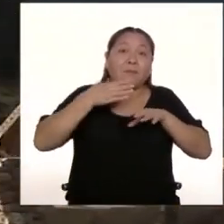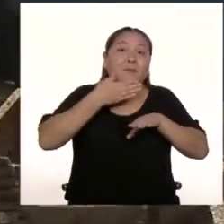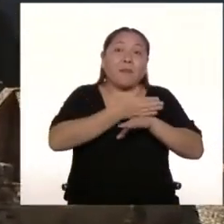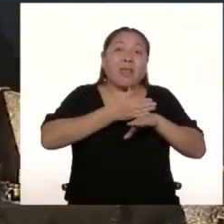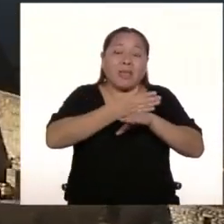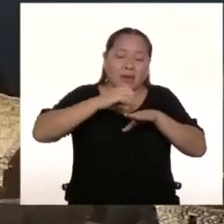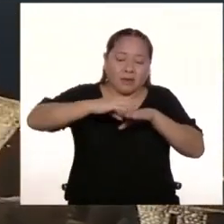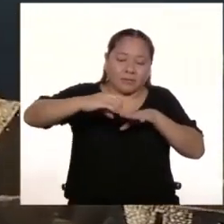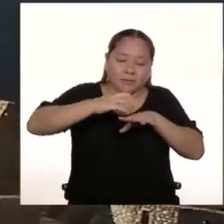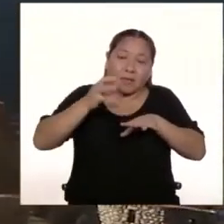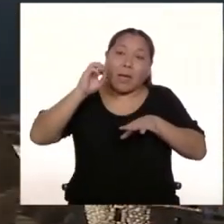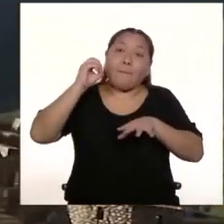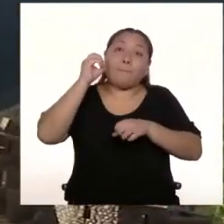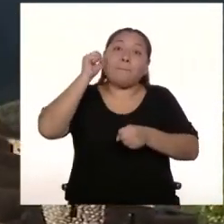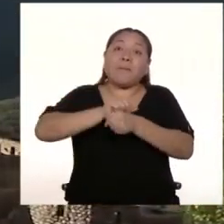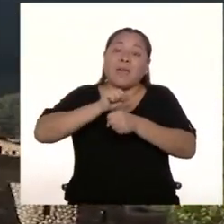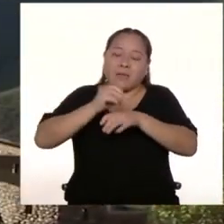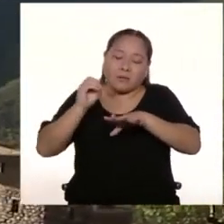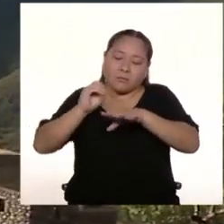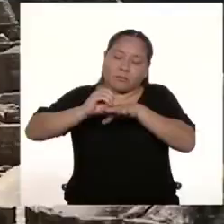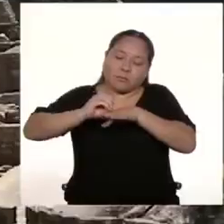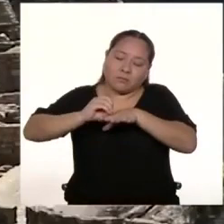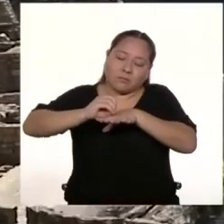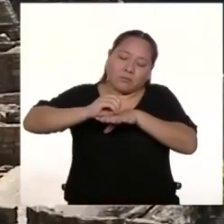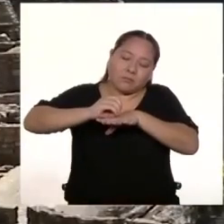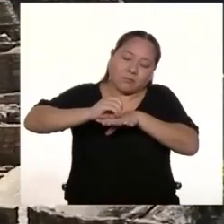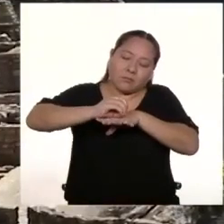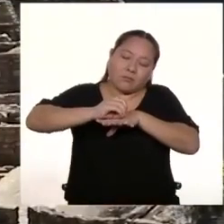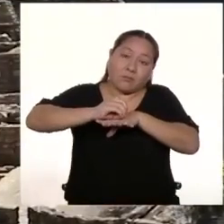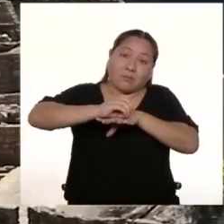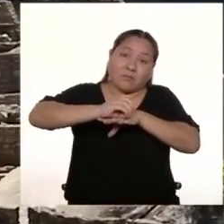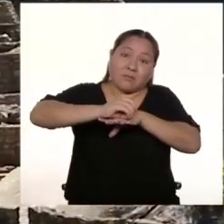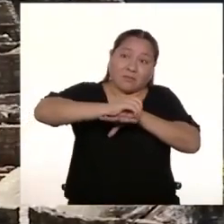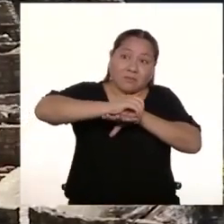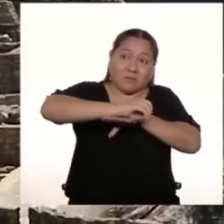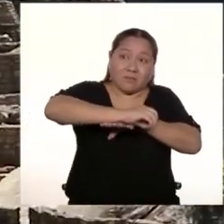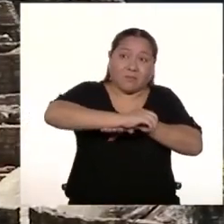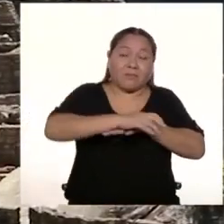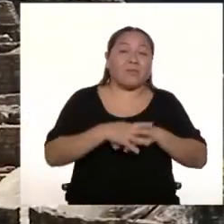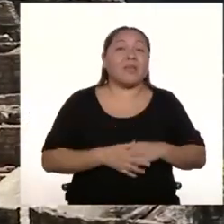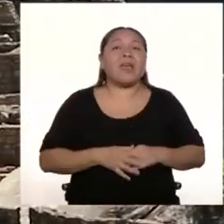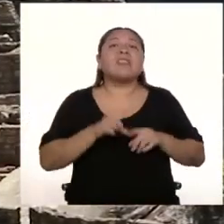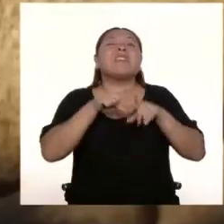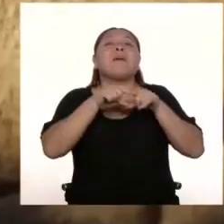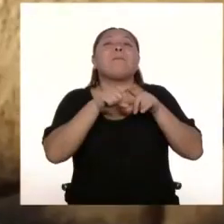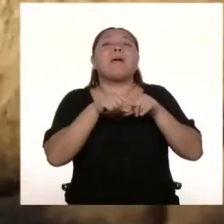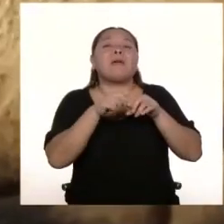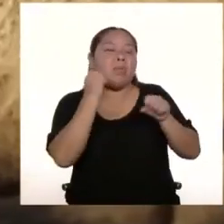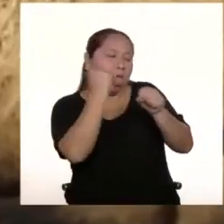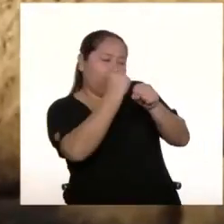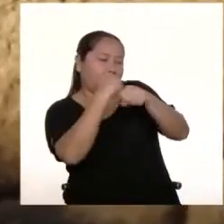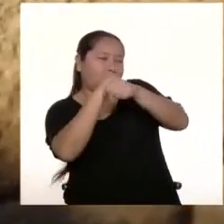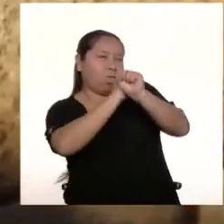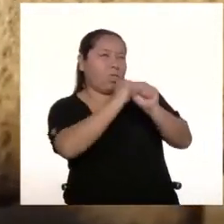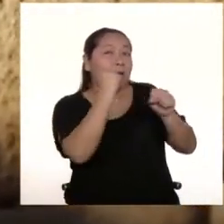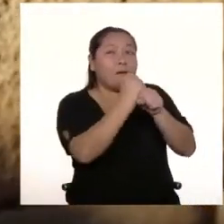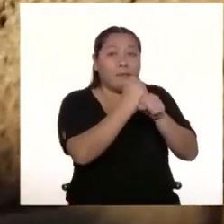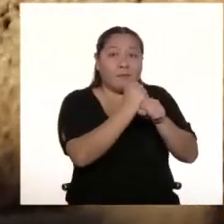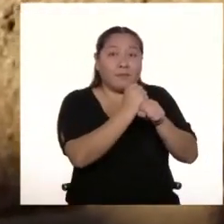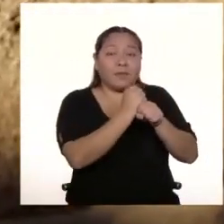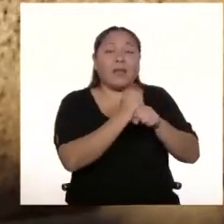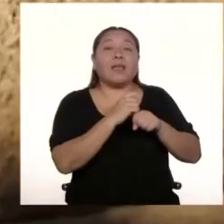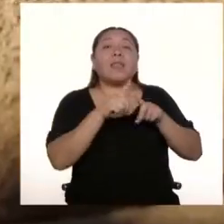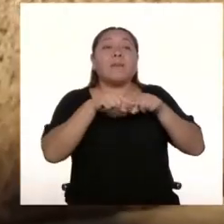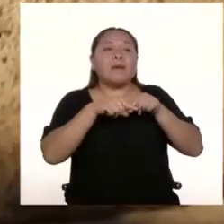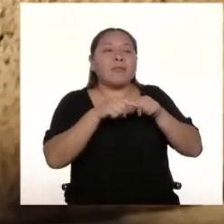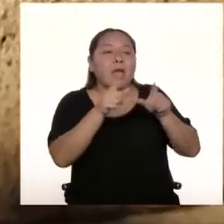El modelado de las piedras se hacía de acuerdo a la forma del recinto que se planeaba construir. Los cortes más precisos y finos se usaban para